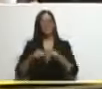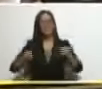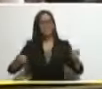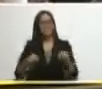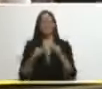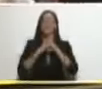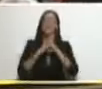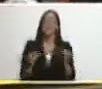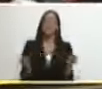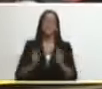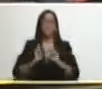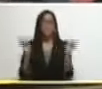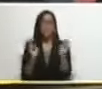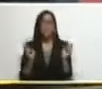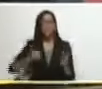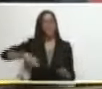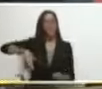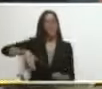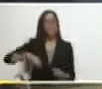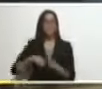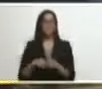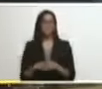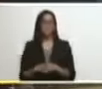para todos estos asuntos de la Guayana Esequiba.